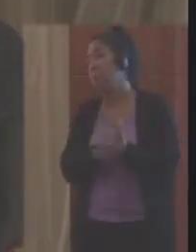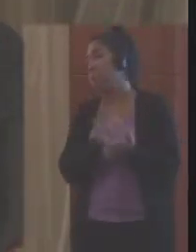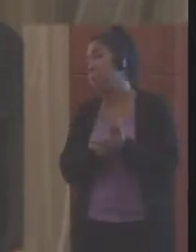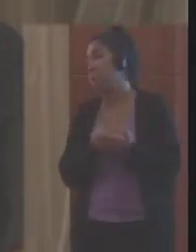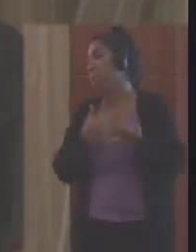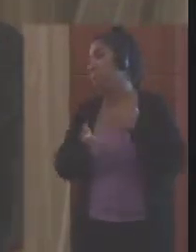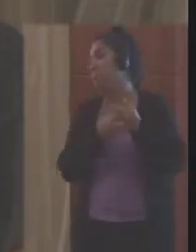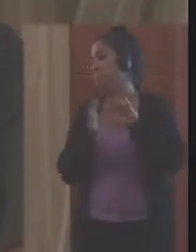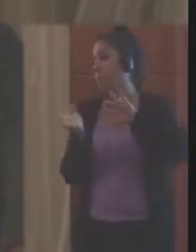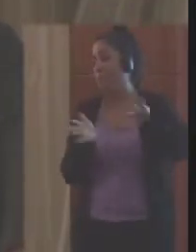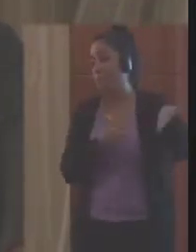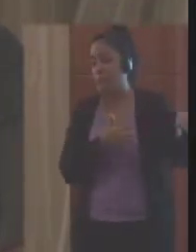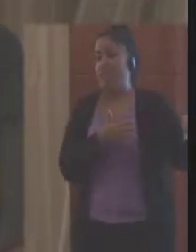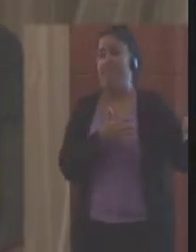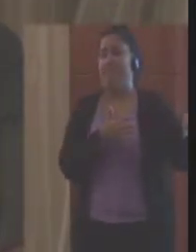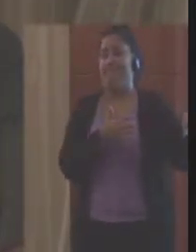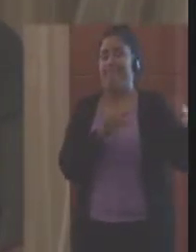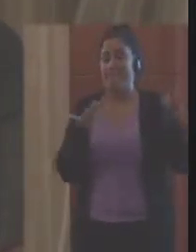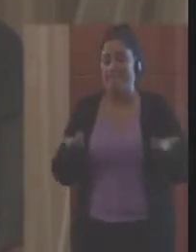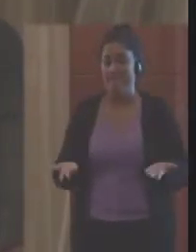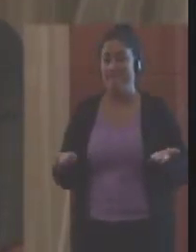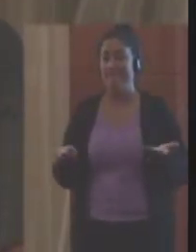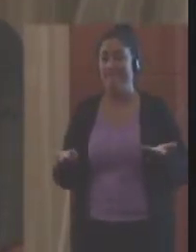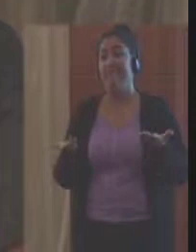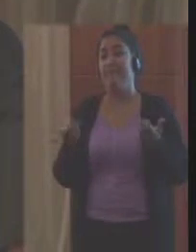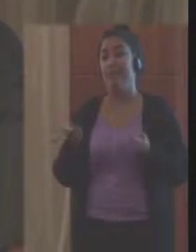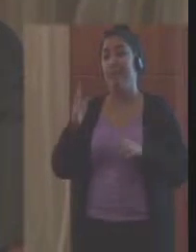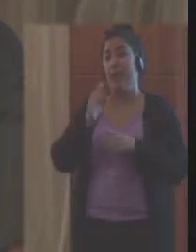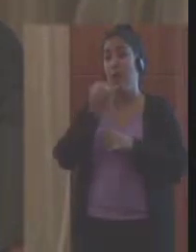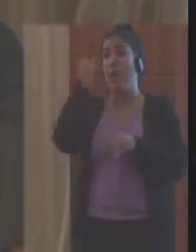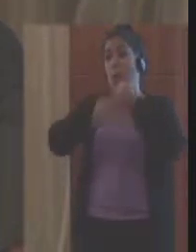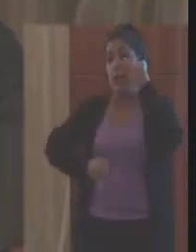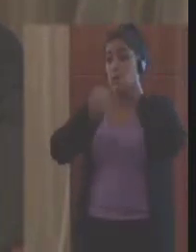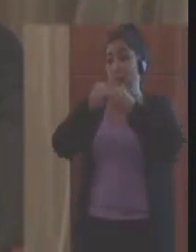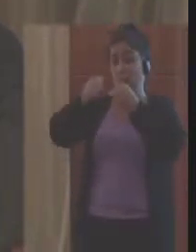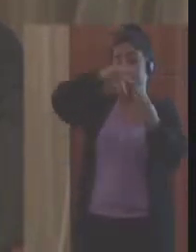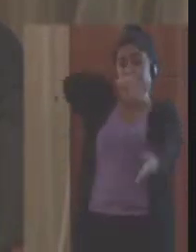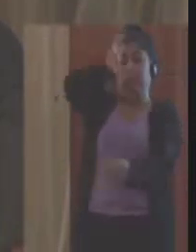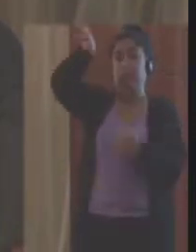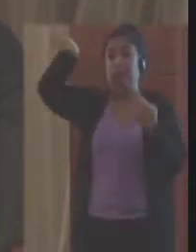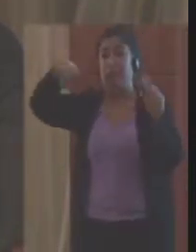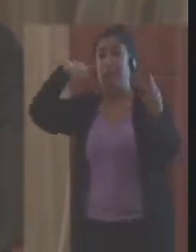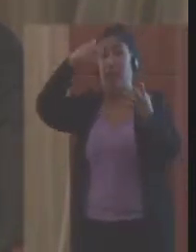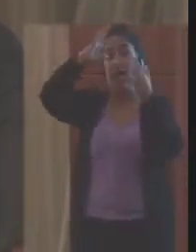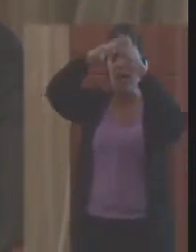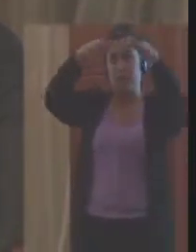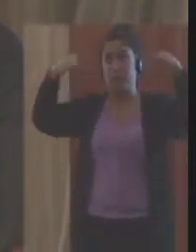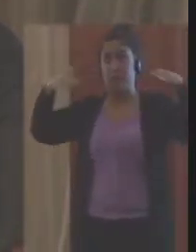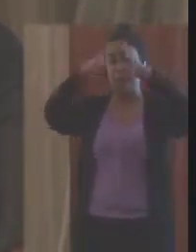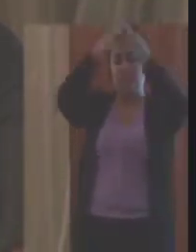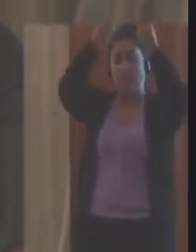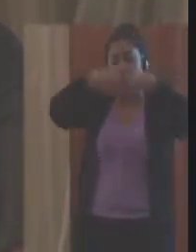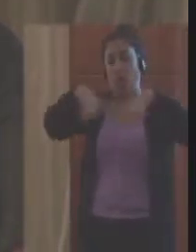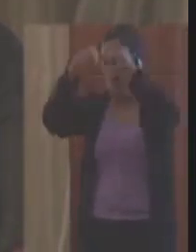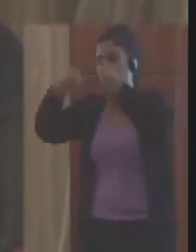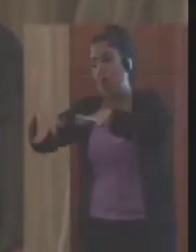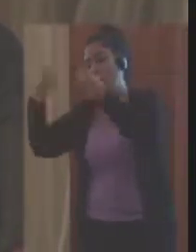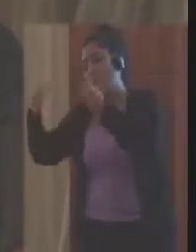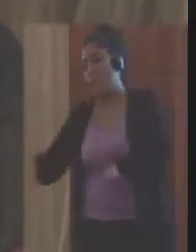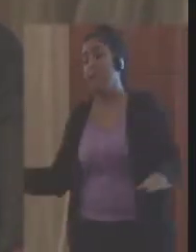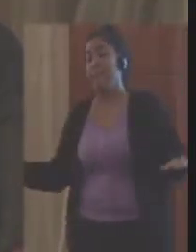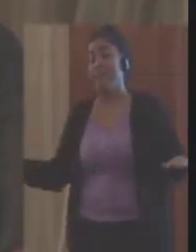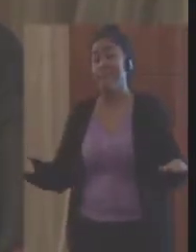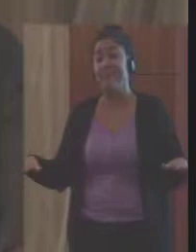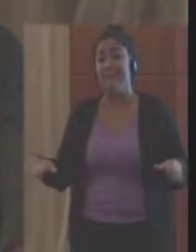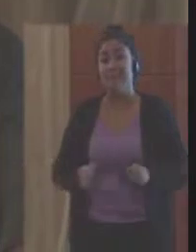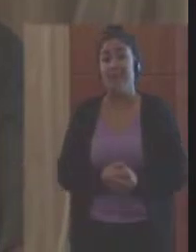Entonces, was muchos dicen was que a roof hurricane. el huracán Gilbert era The el huracán last de los techos, porque disaster we tanto se had was in perdieron. 2012 El when we had último